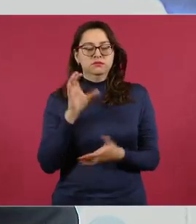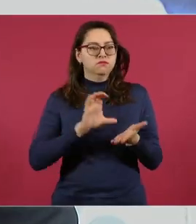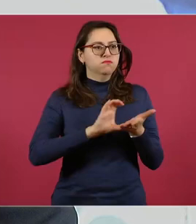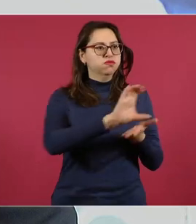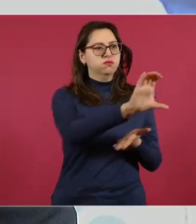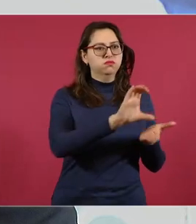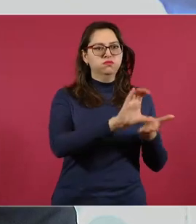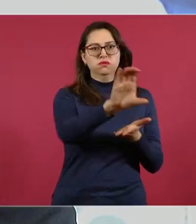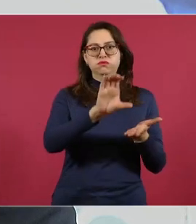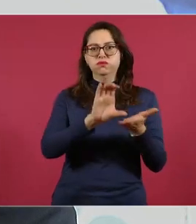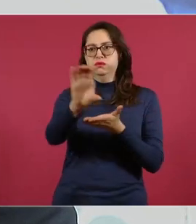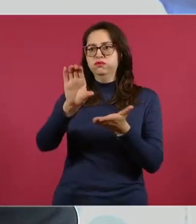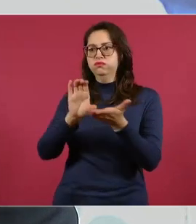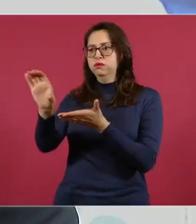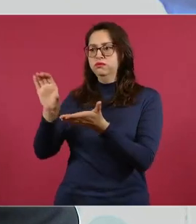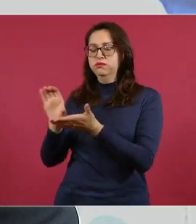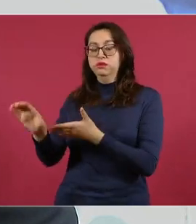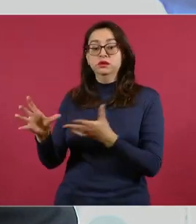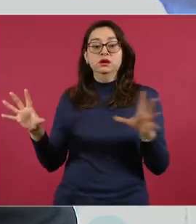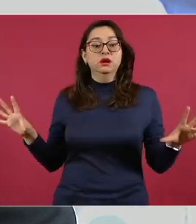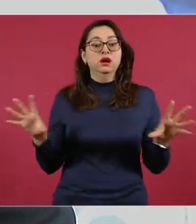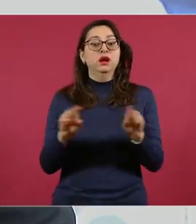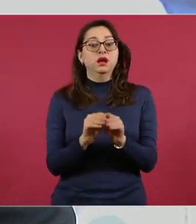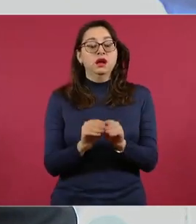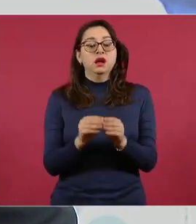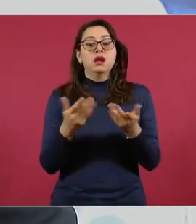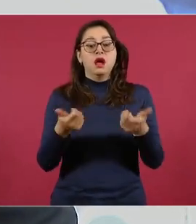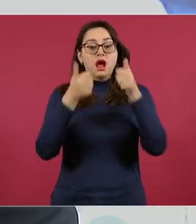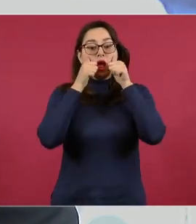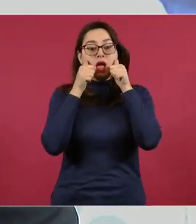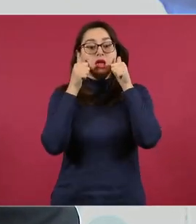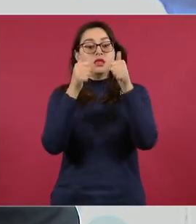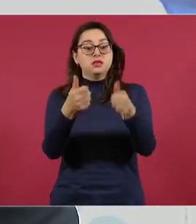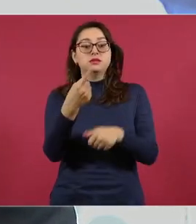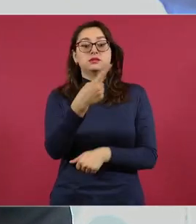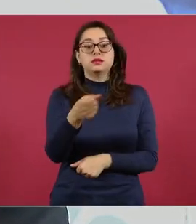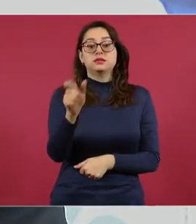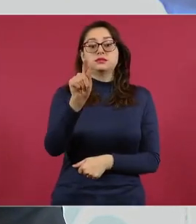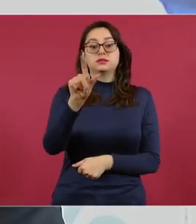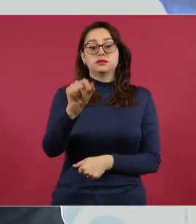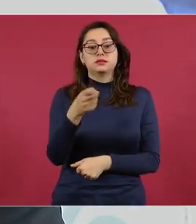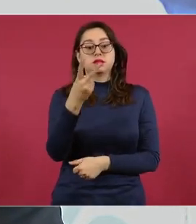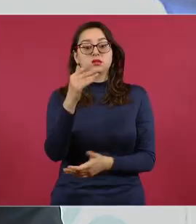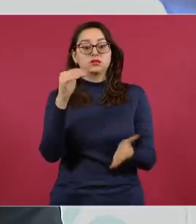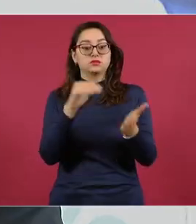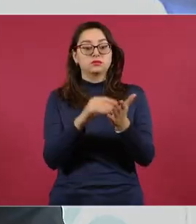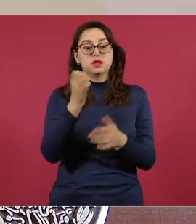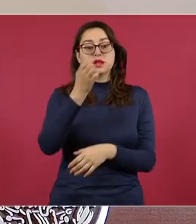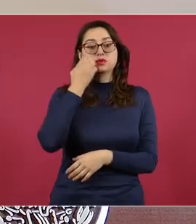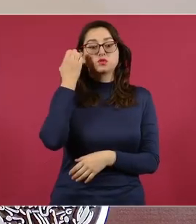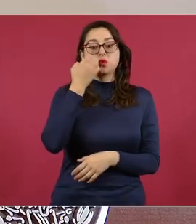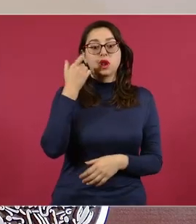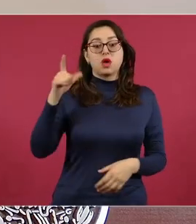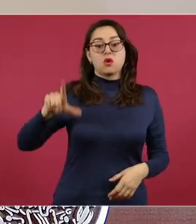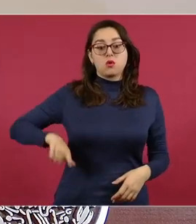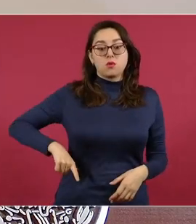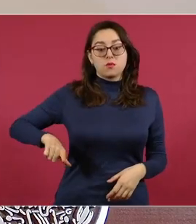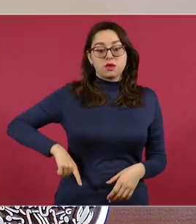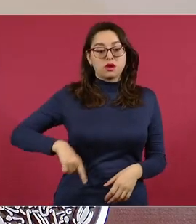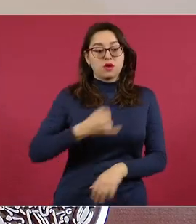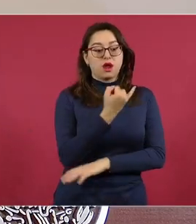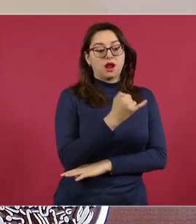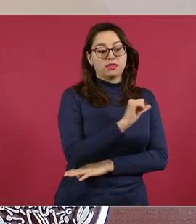Con las nuevas incorporaciones alcanzaremos una cobertura de atención de 172 mil escuelas públicas de educación básica